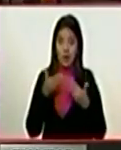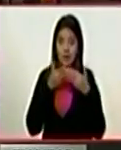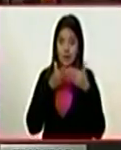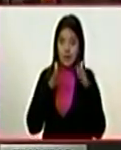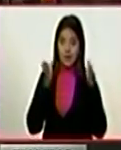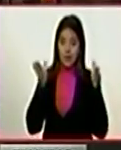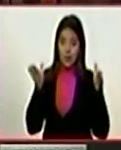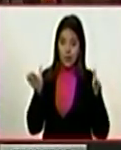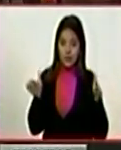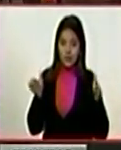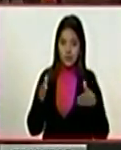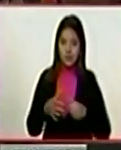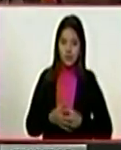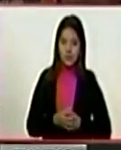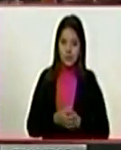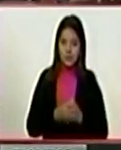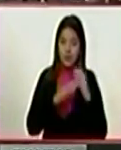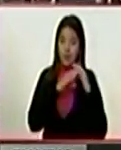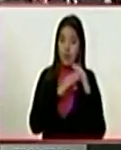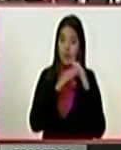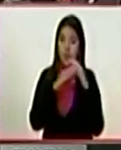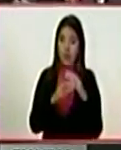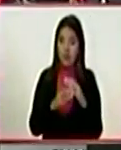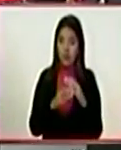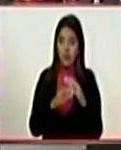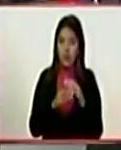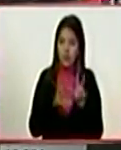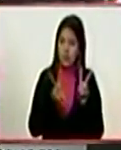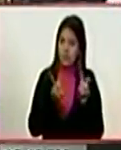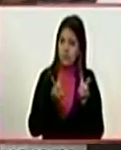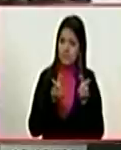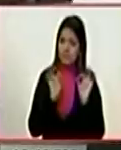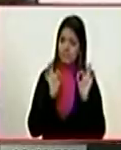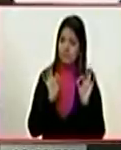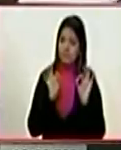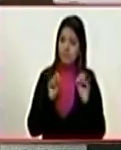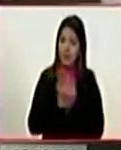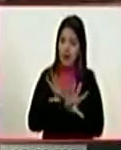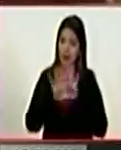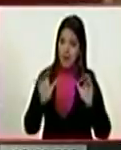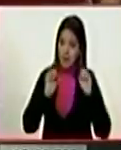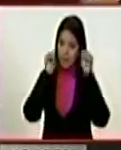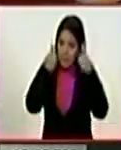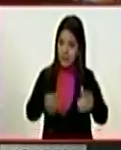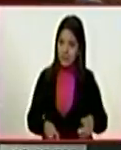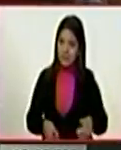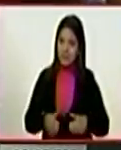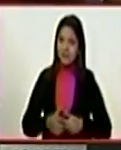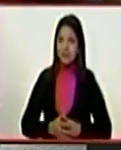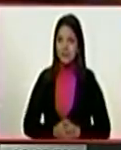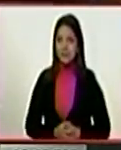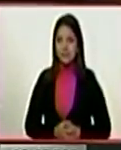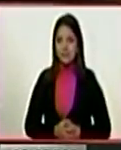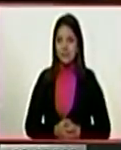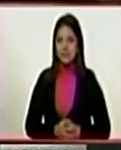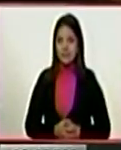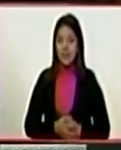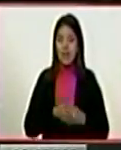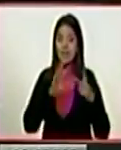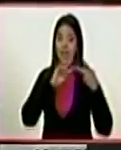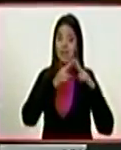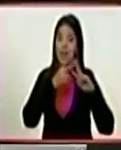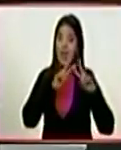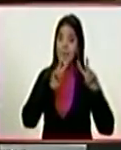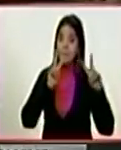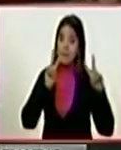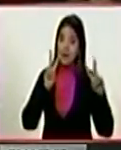inauguración de Metrobús, unas unidades, por supuesto, que pues partirán, como lo señaló, desde La Paz